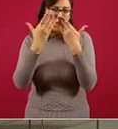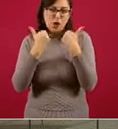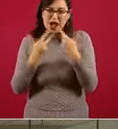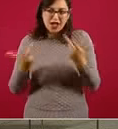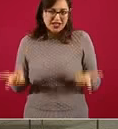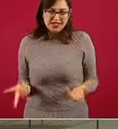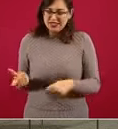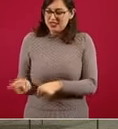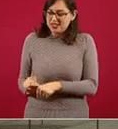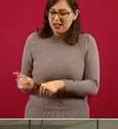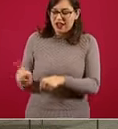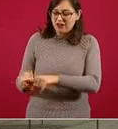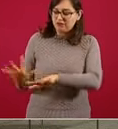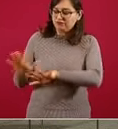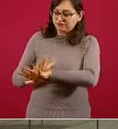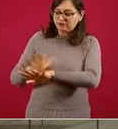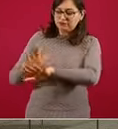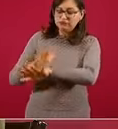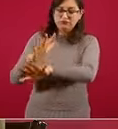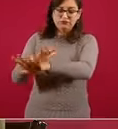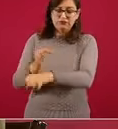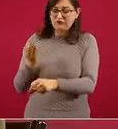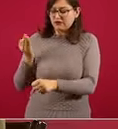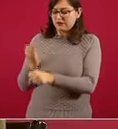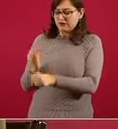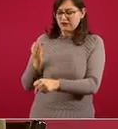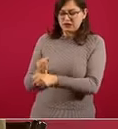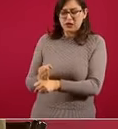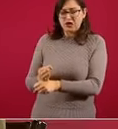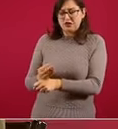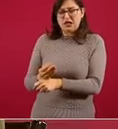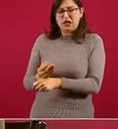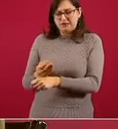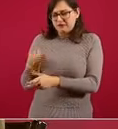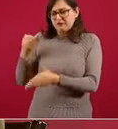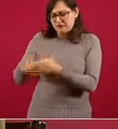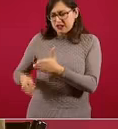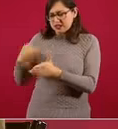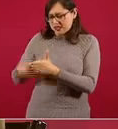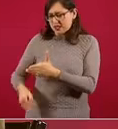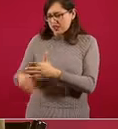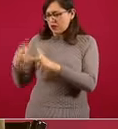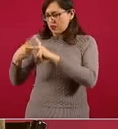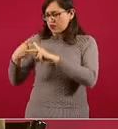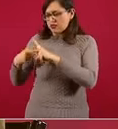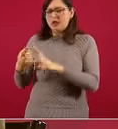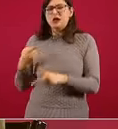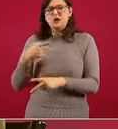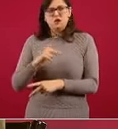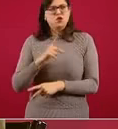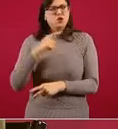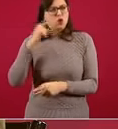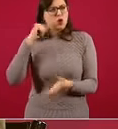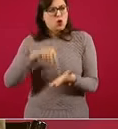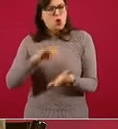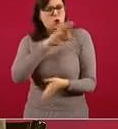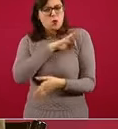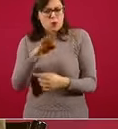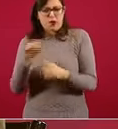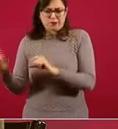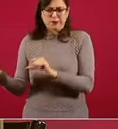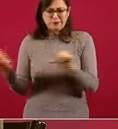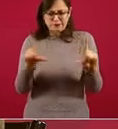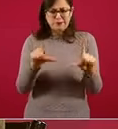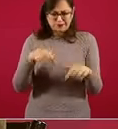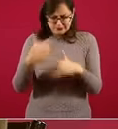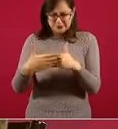mano, tenemos, y si quieren con mucho gusto los podemos presentar. Creo que también la doctora Sheinbaum día con día